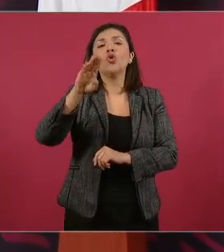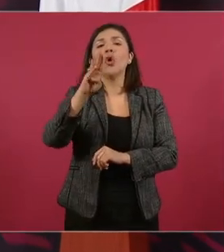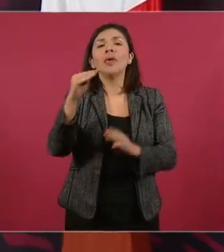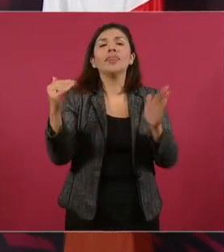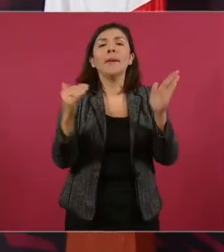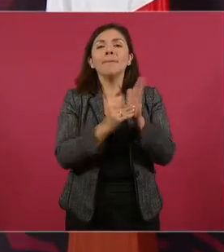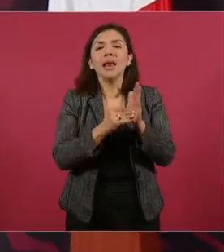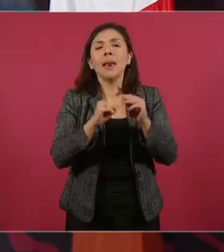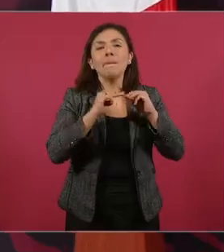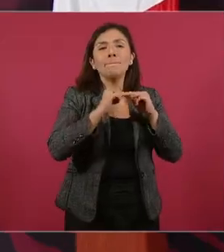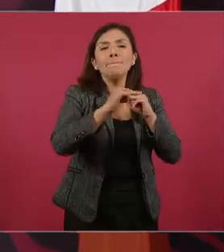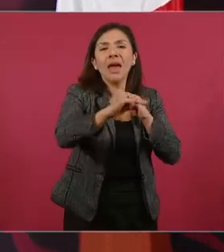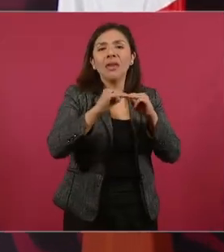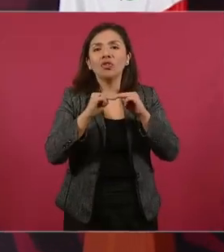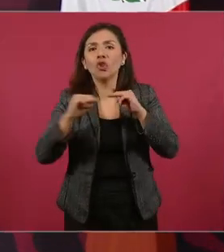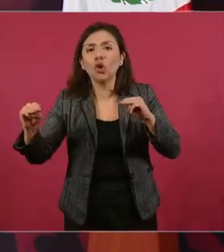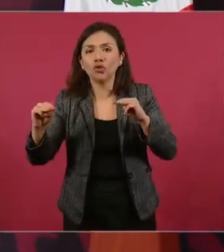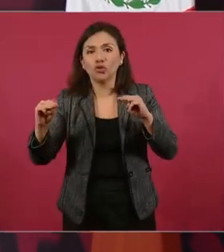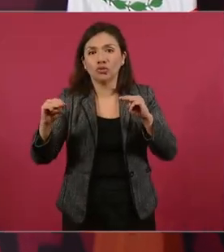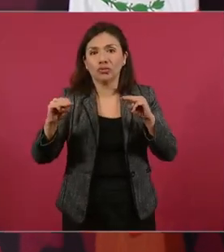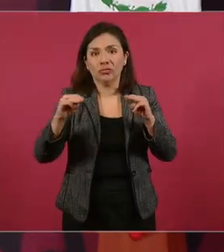90,000 metros cuadrados. Sí,